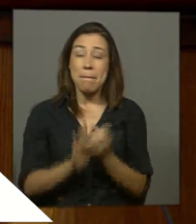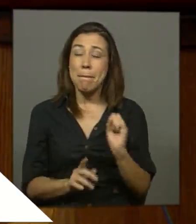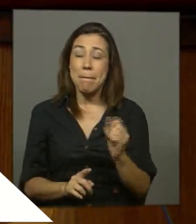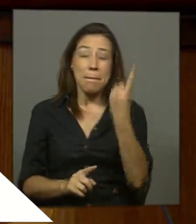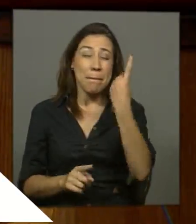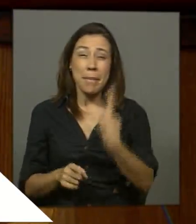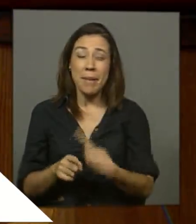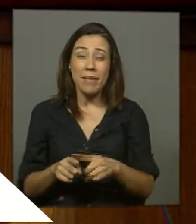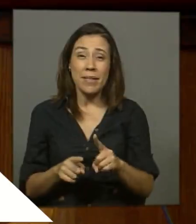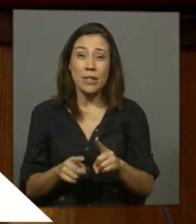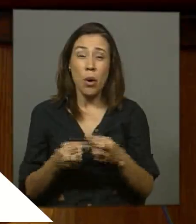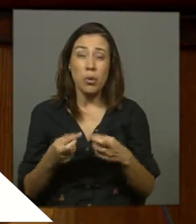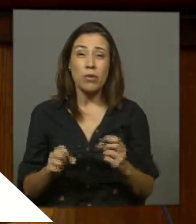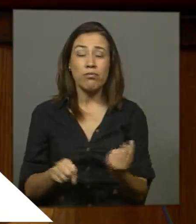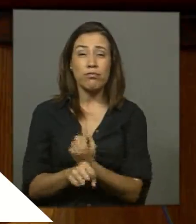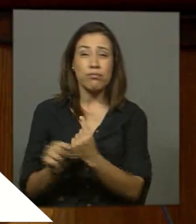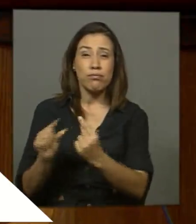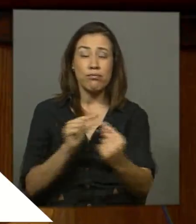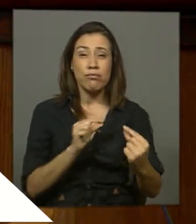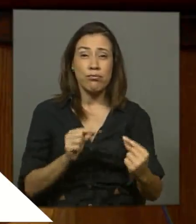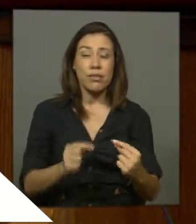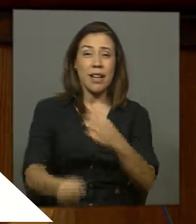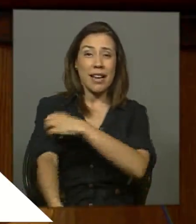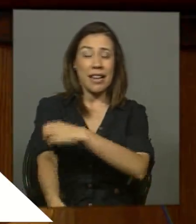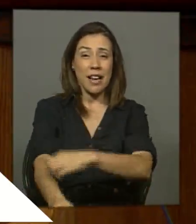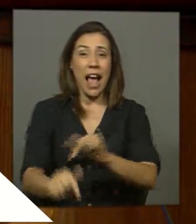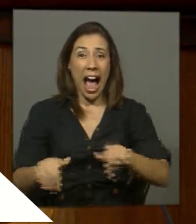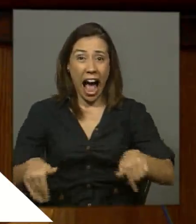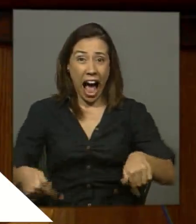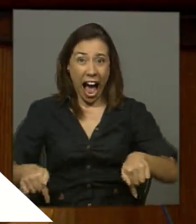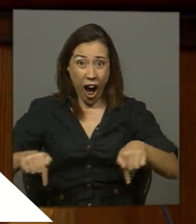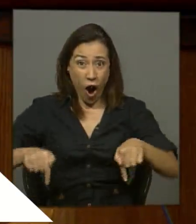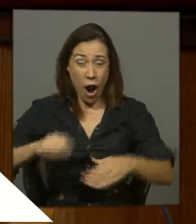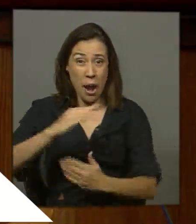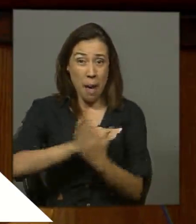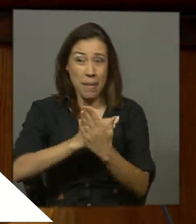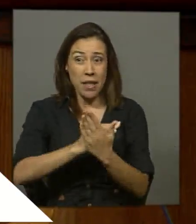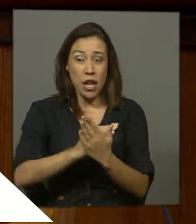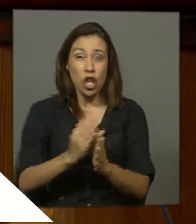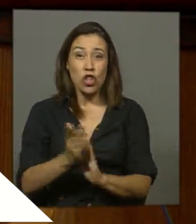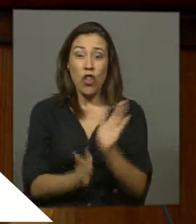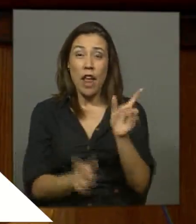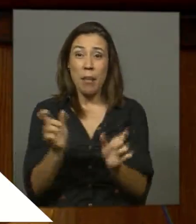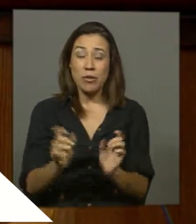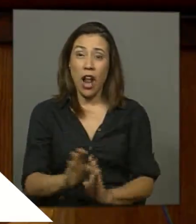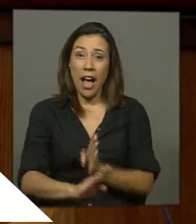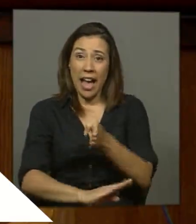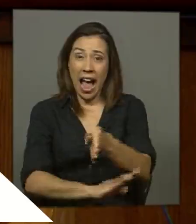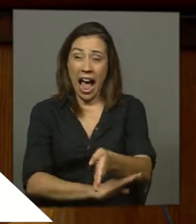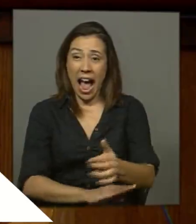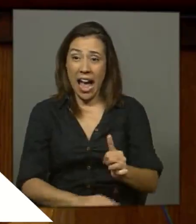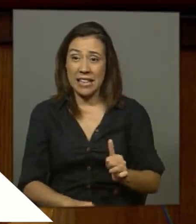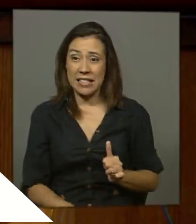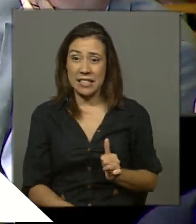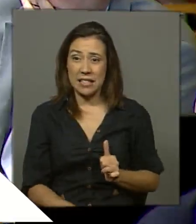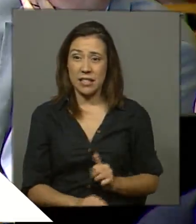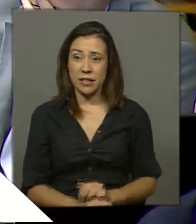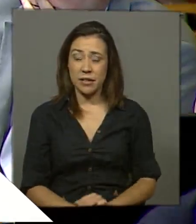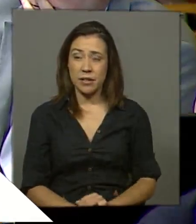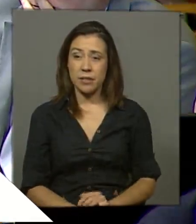inédita instancia de diálogo regional hoy en la mañana ante todos los presentes ahí